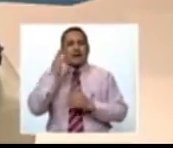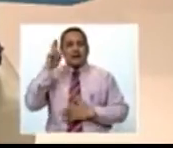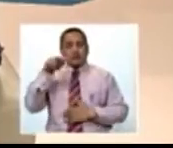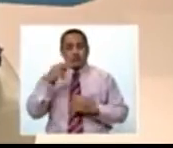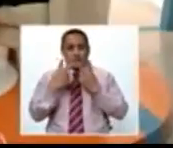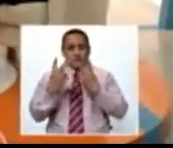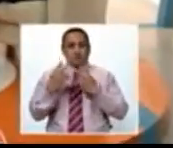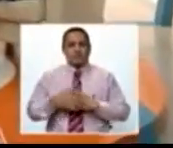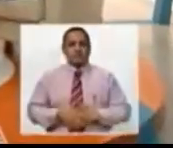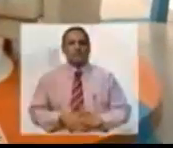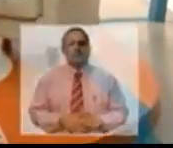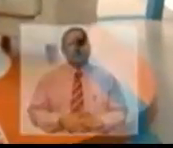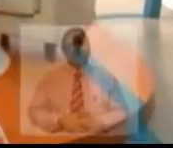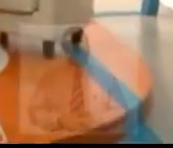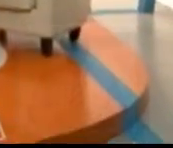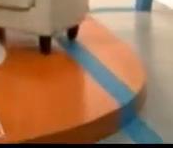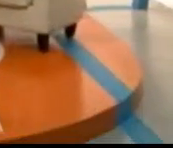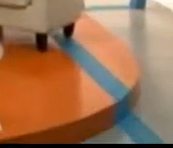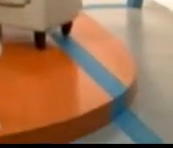Volvemos.